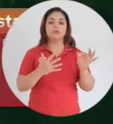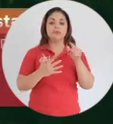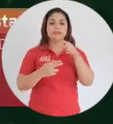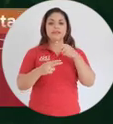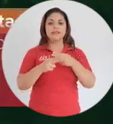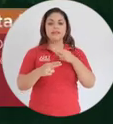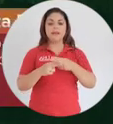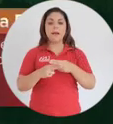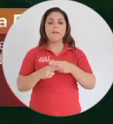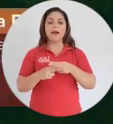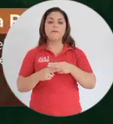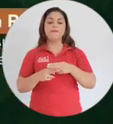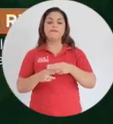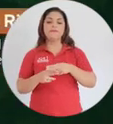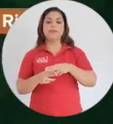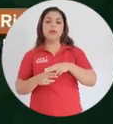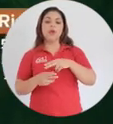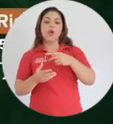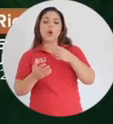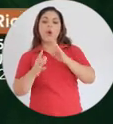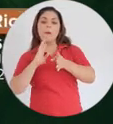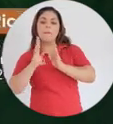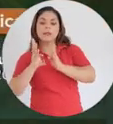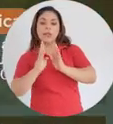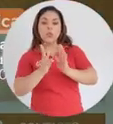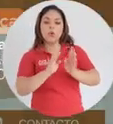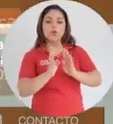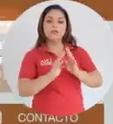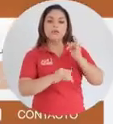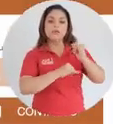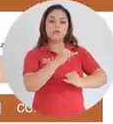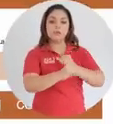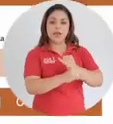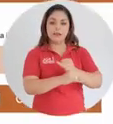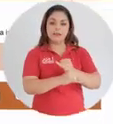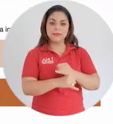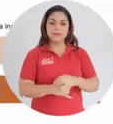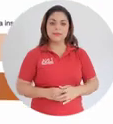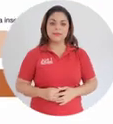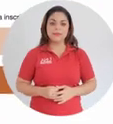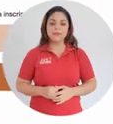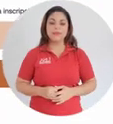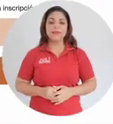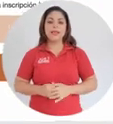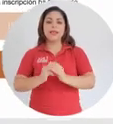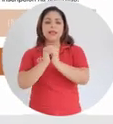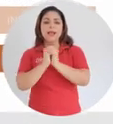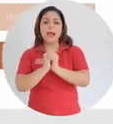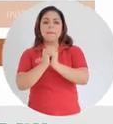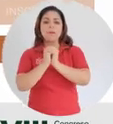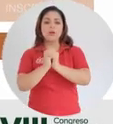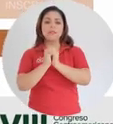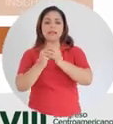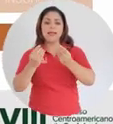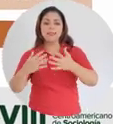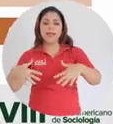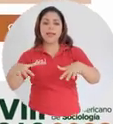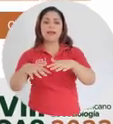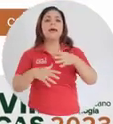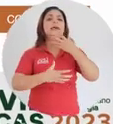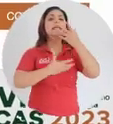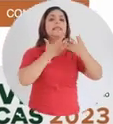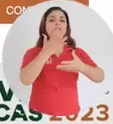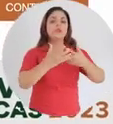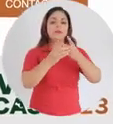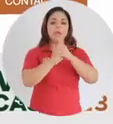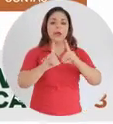opción que se llaman los conversatorios internacionales: gritos de la democracia, clamores de la tierra y la